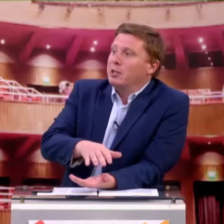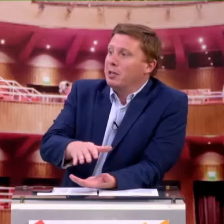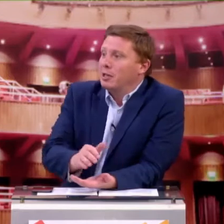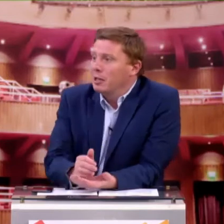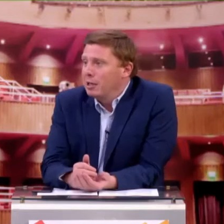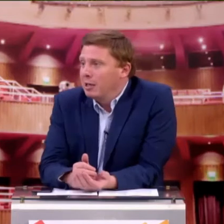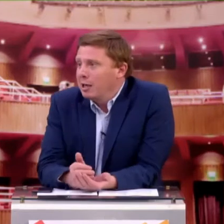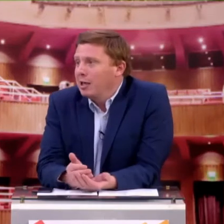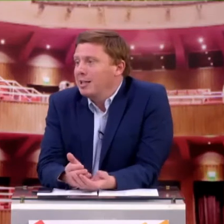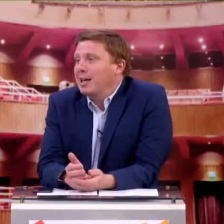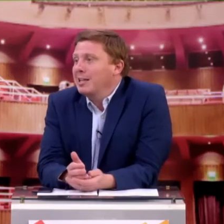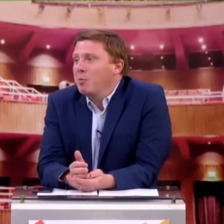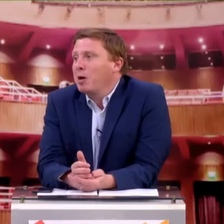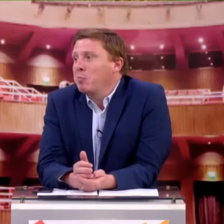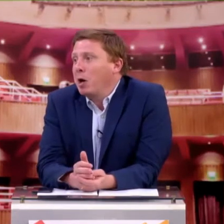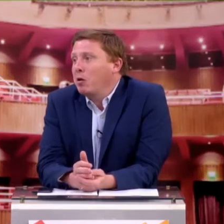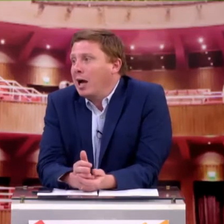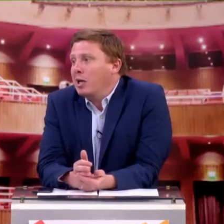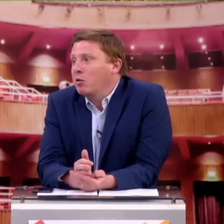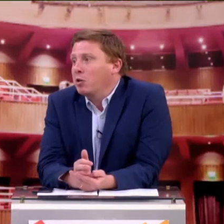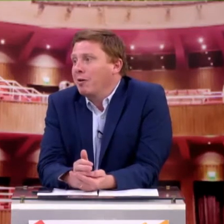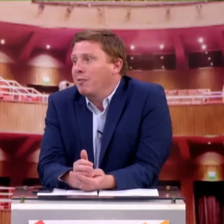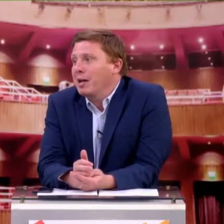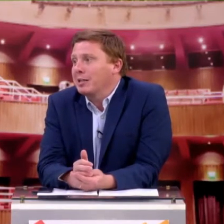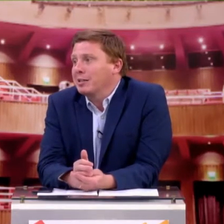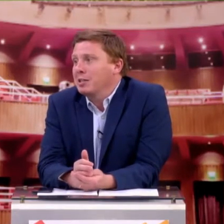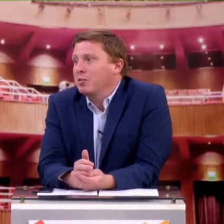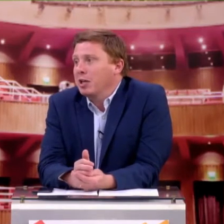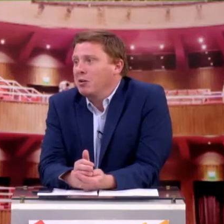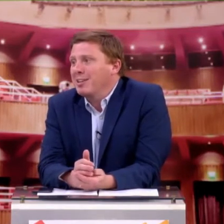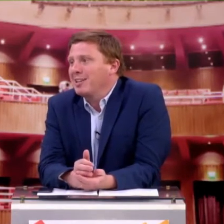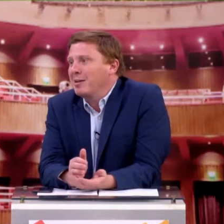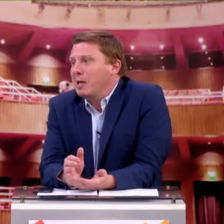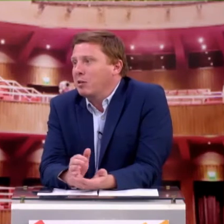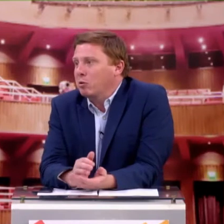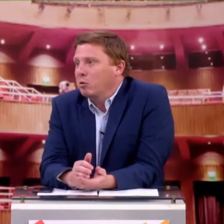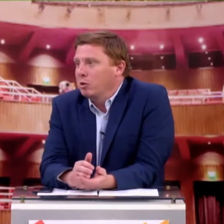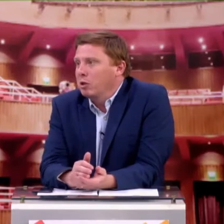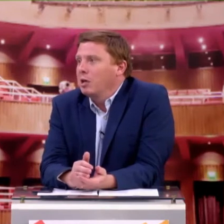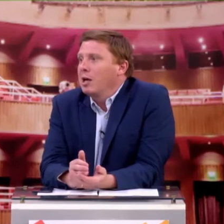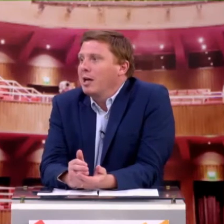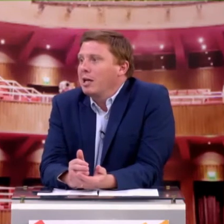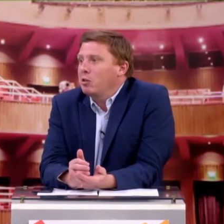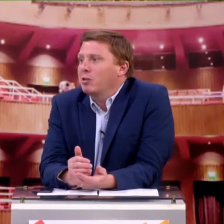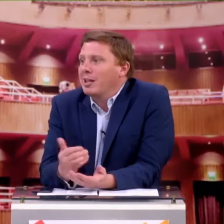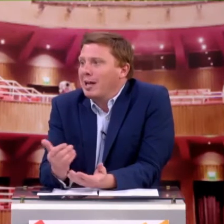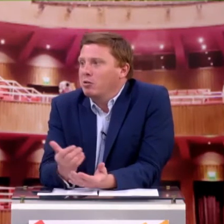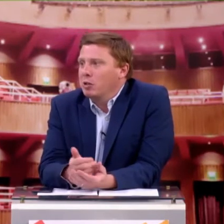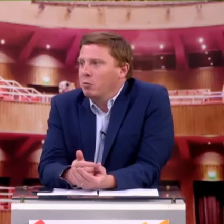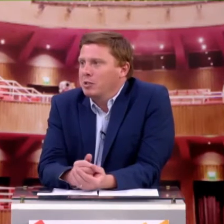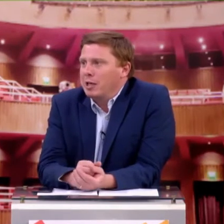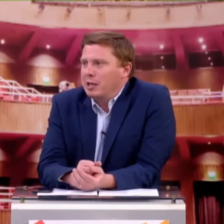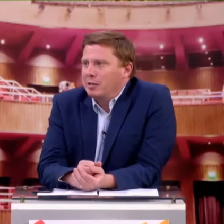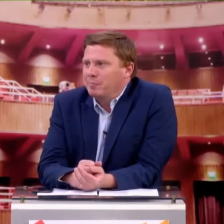mejores tierras es decir la cantidad de barrios privados que hay donde había finca hace 5 ó 10 años es tremendo esto trae